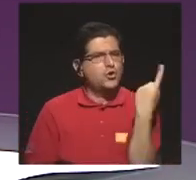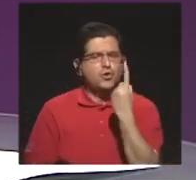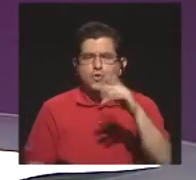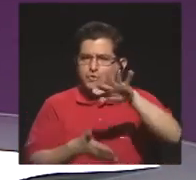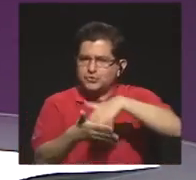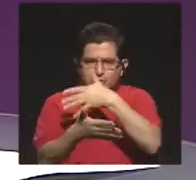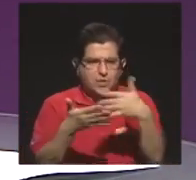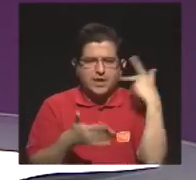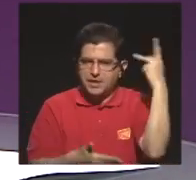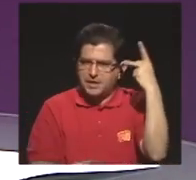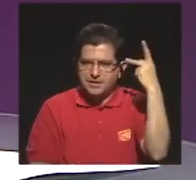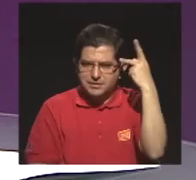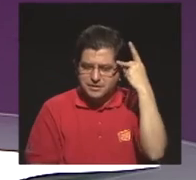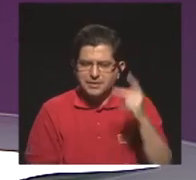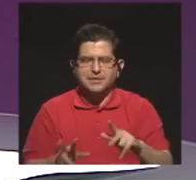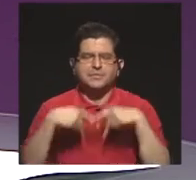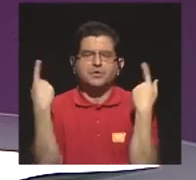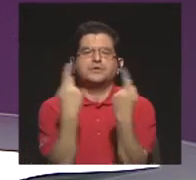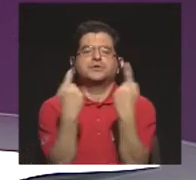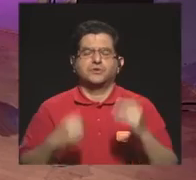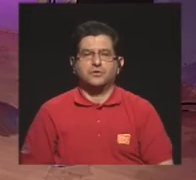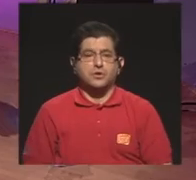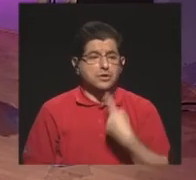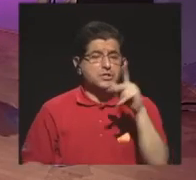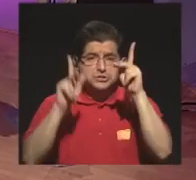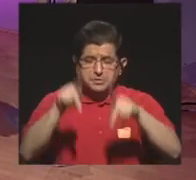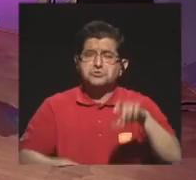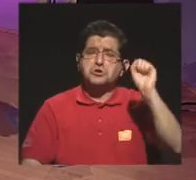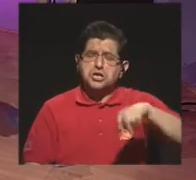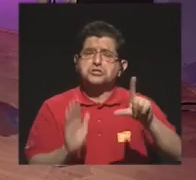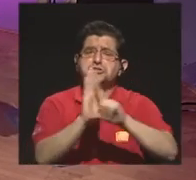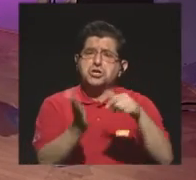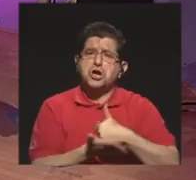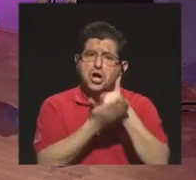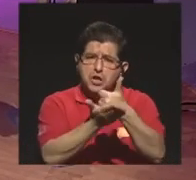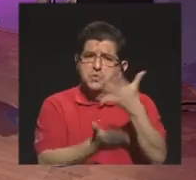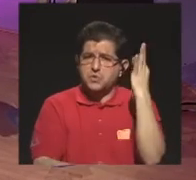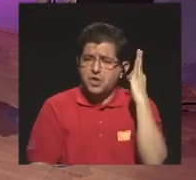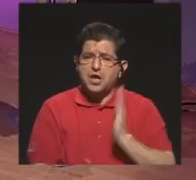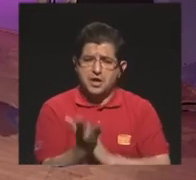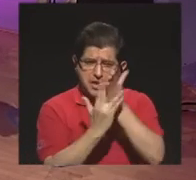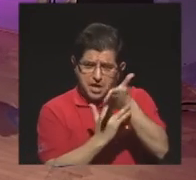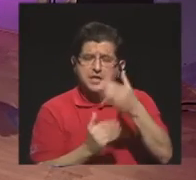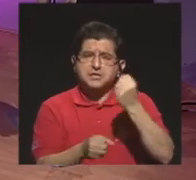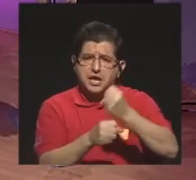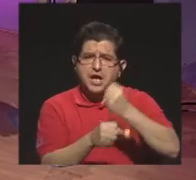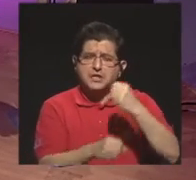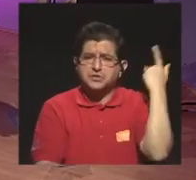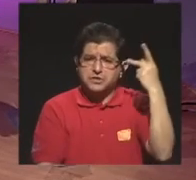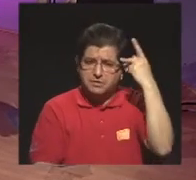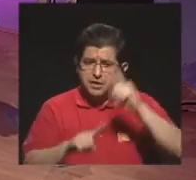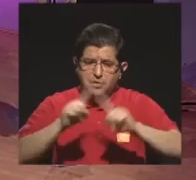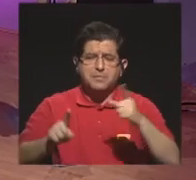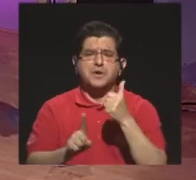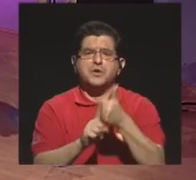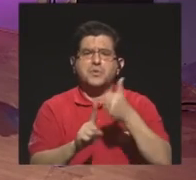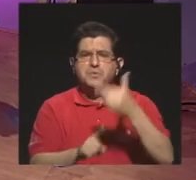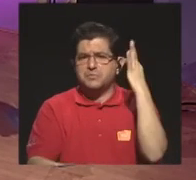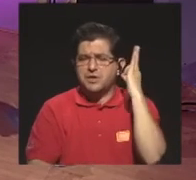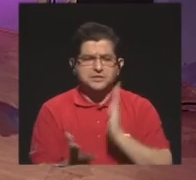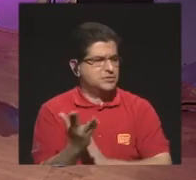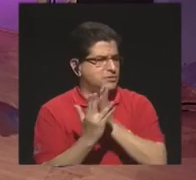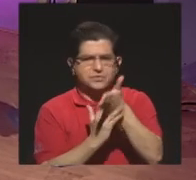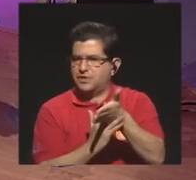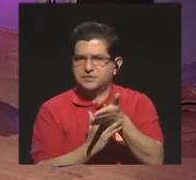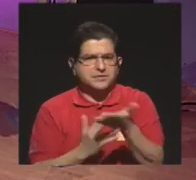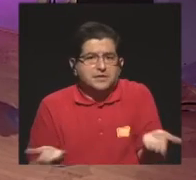los partidos políticos. Nos dice una persona, si bien es cierto, las leyes deben ayudar a que las mujeres accedan a puestos políticos, las mismas mujeres no están